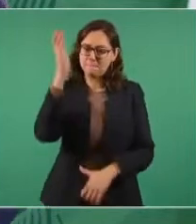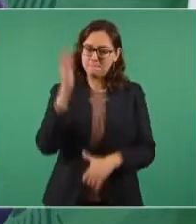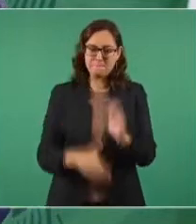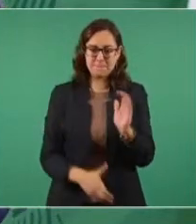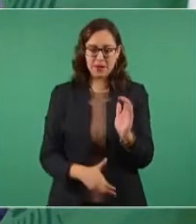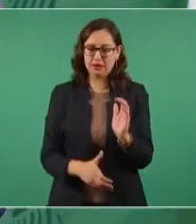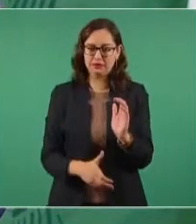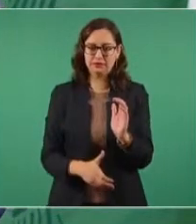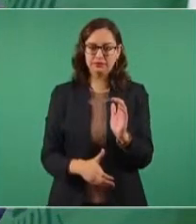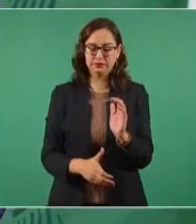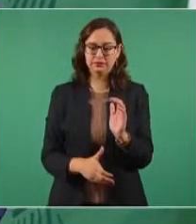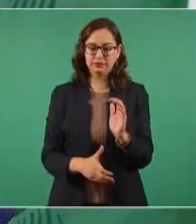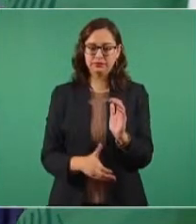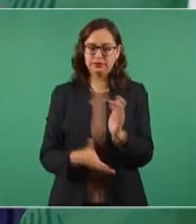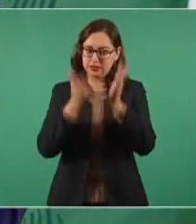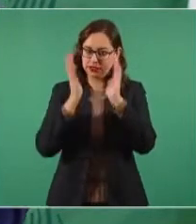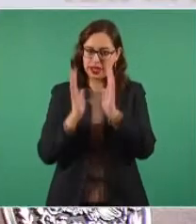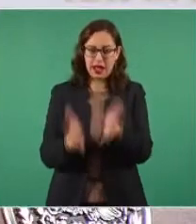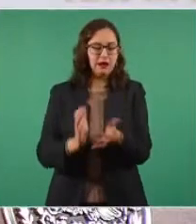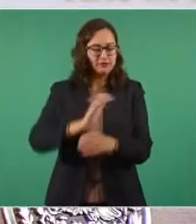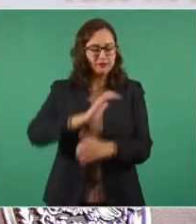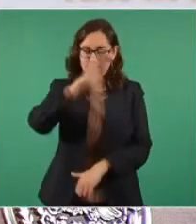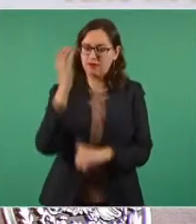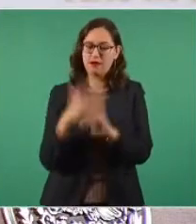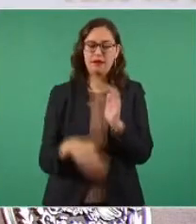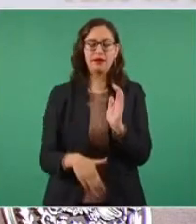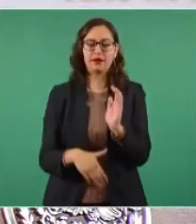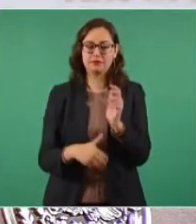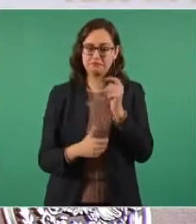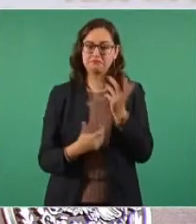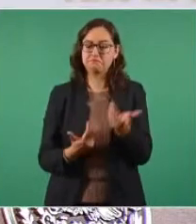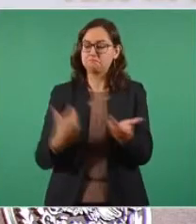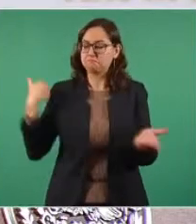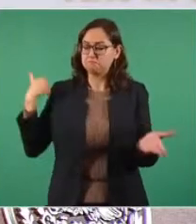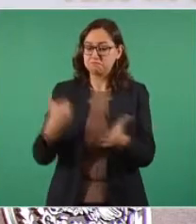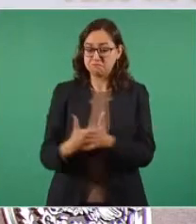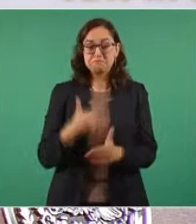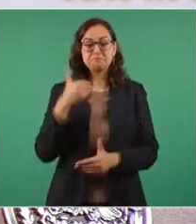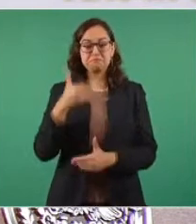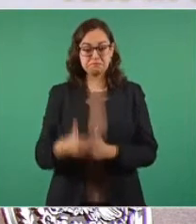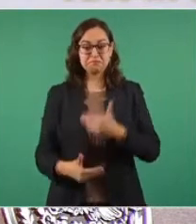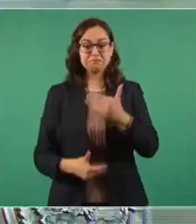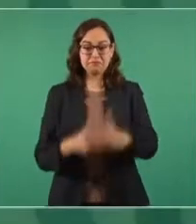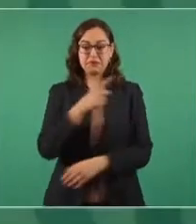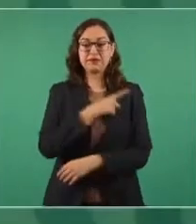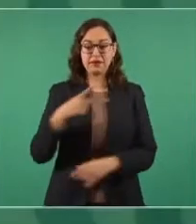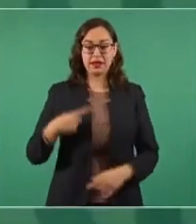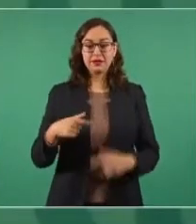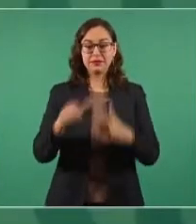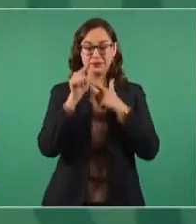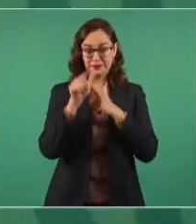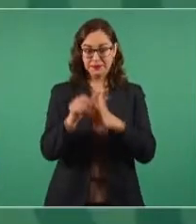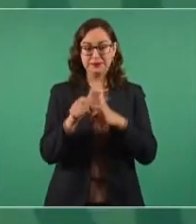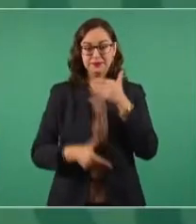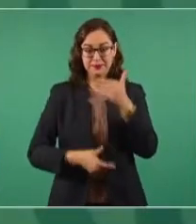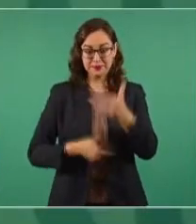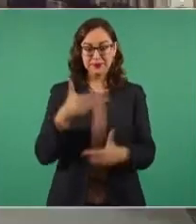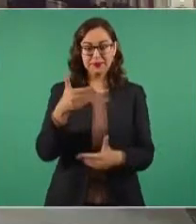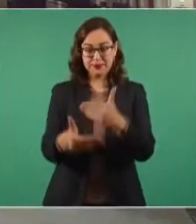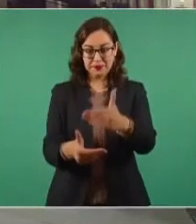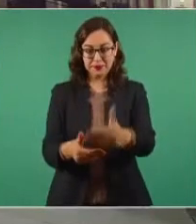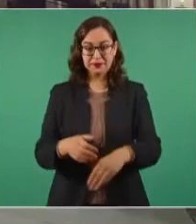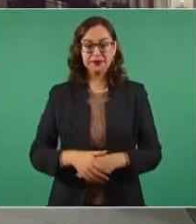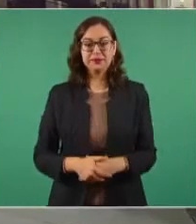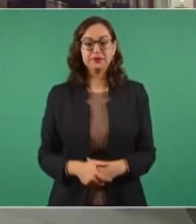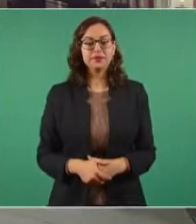por completo y se ha avanzado y si tiene que seguir avanzando presidente hace